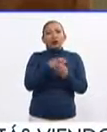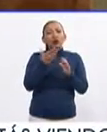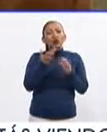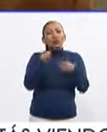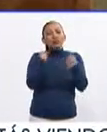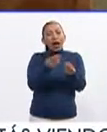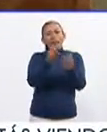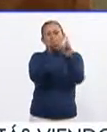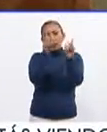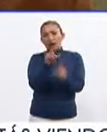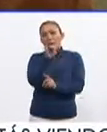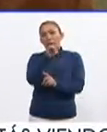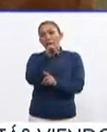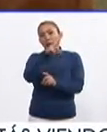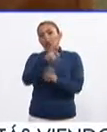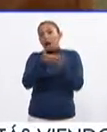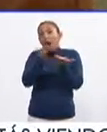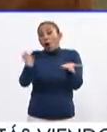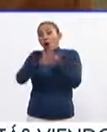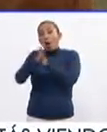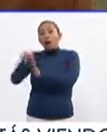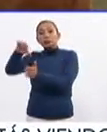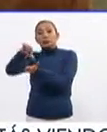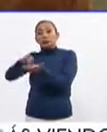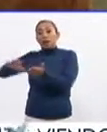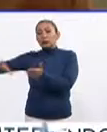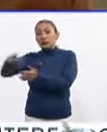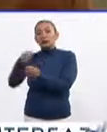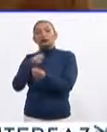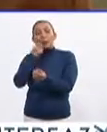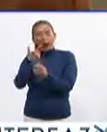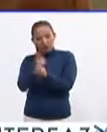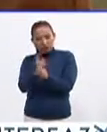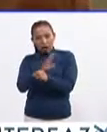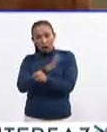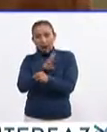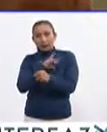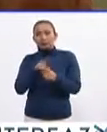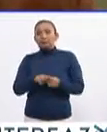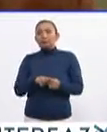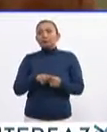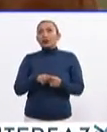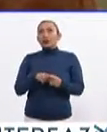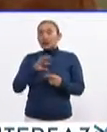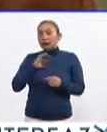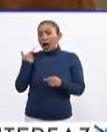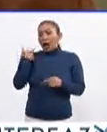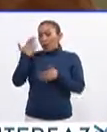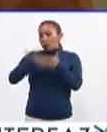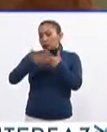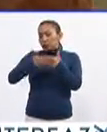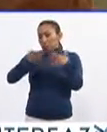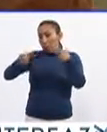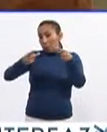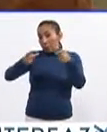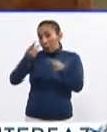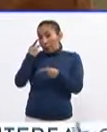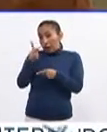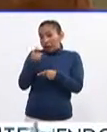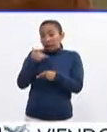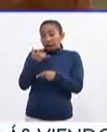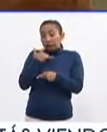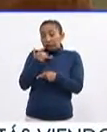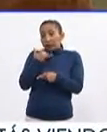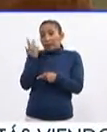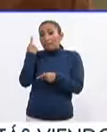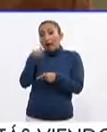ofrecía diplomados y ahora ya somos un centro que ofrece licenciatura, y estamos en planes y en